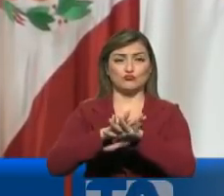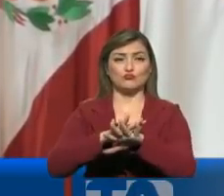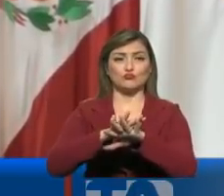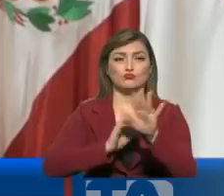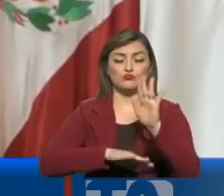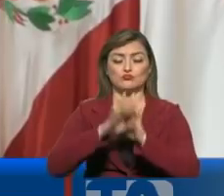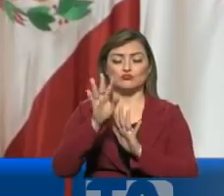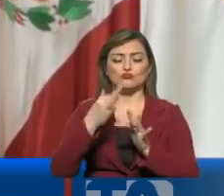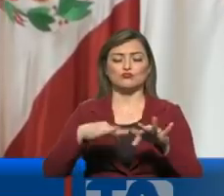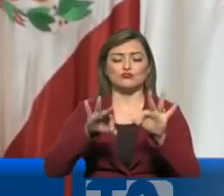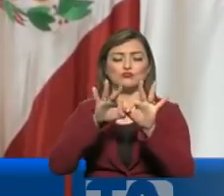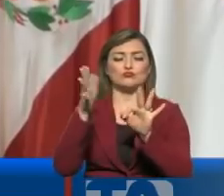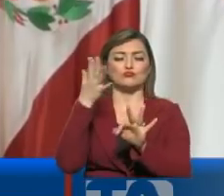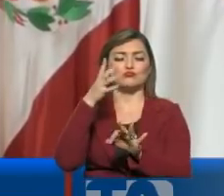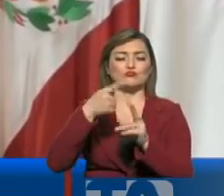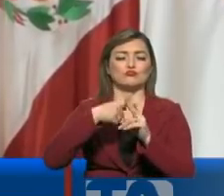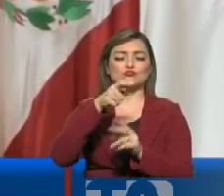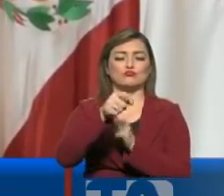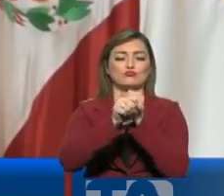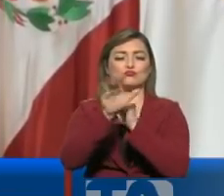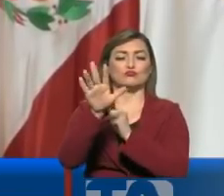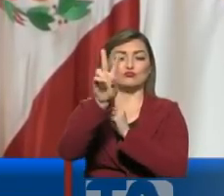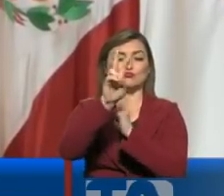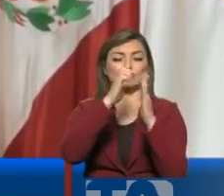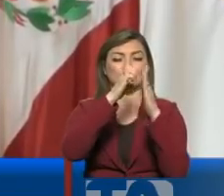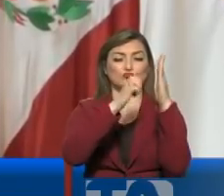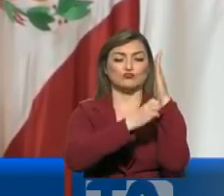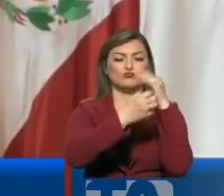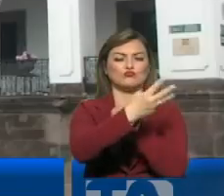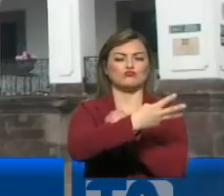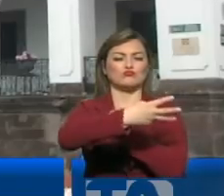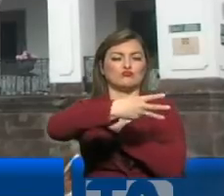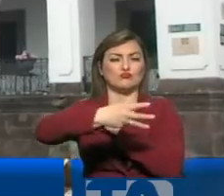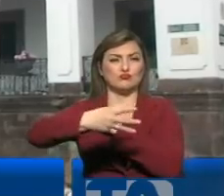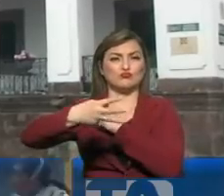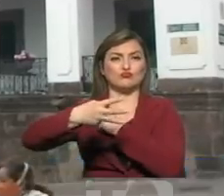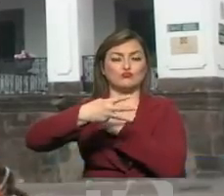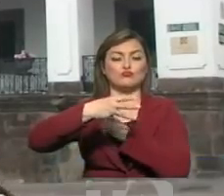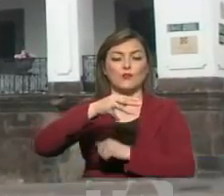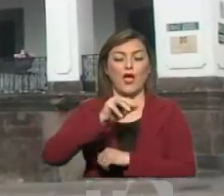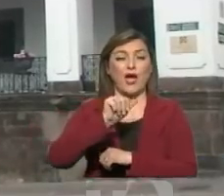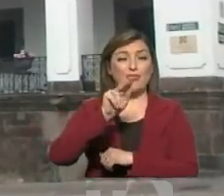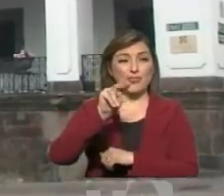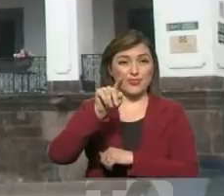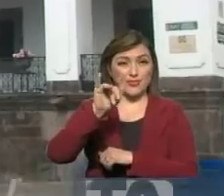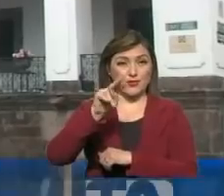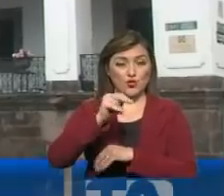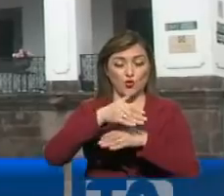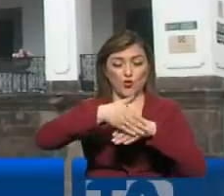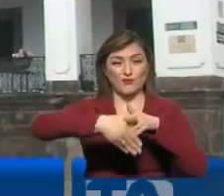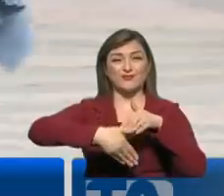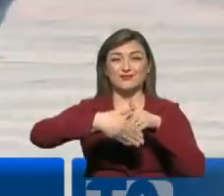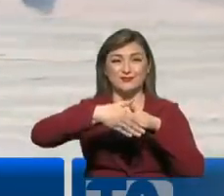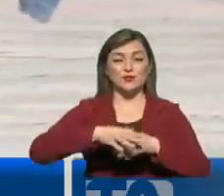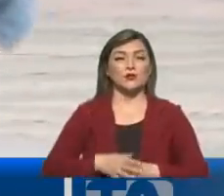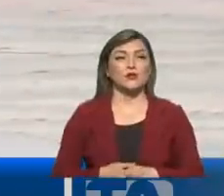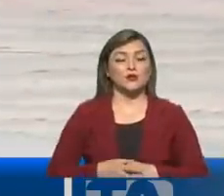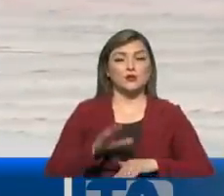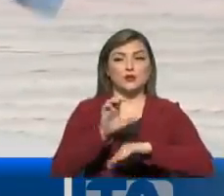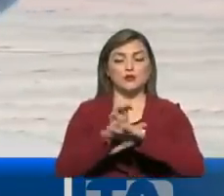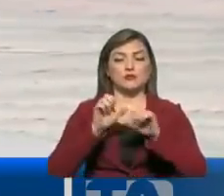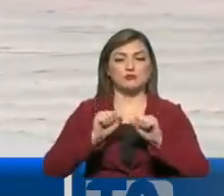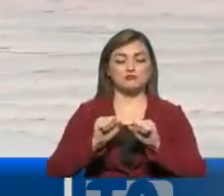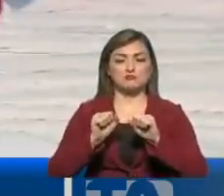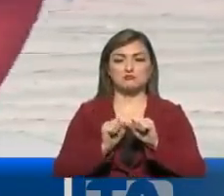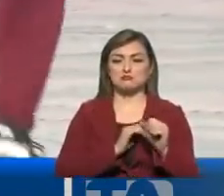comenzó hace 52 años, el Estatuto Migratorio Andino. Esto quiere decir que un ecuatoriano podrá establecerse